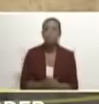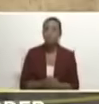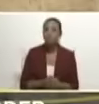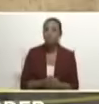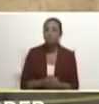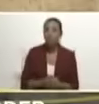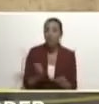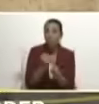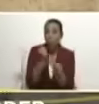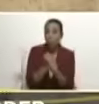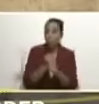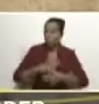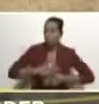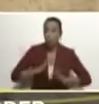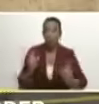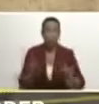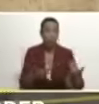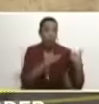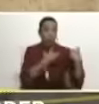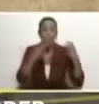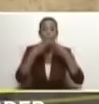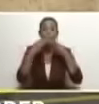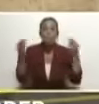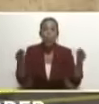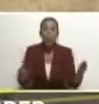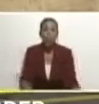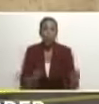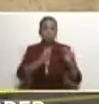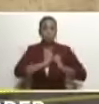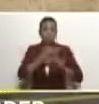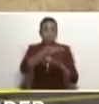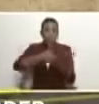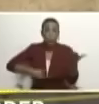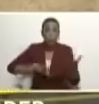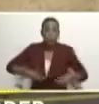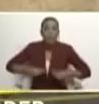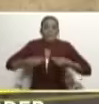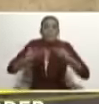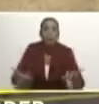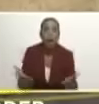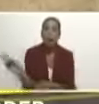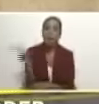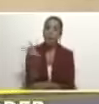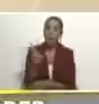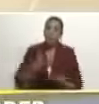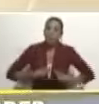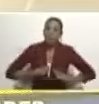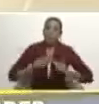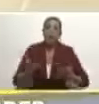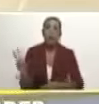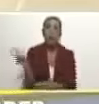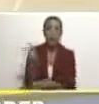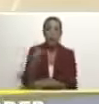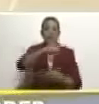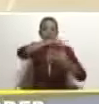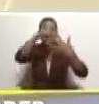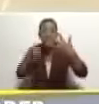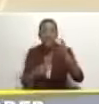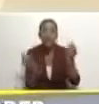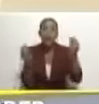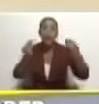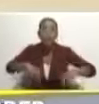en el ejercicio pleno de nuestros cargos públicos, aportarle al país. Cinco